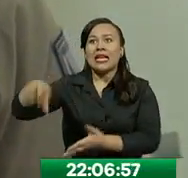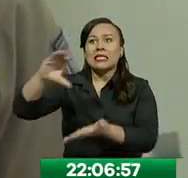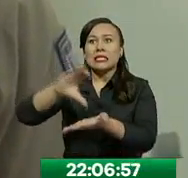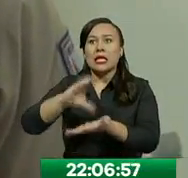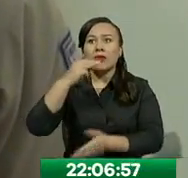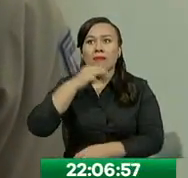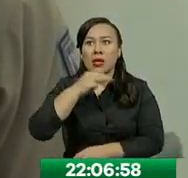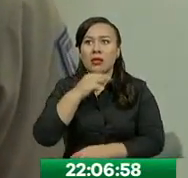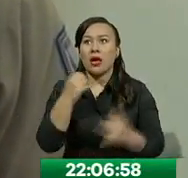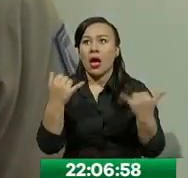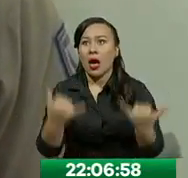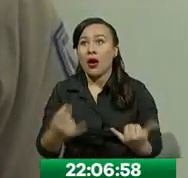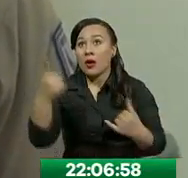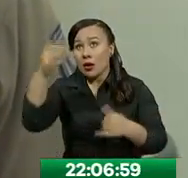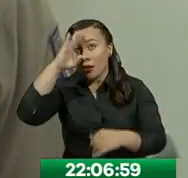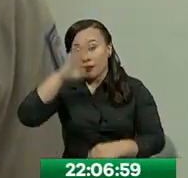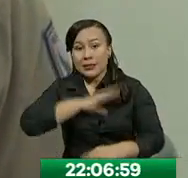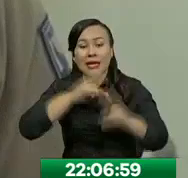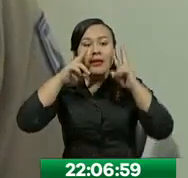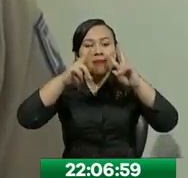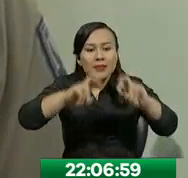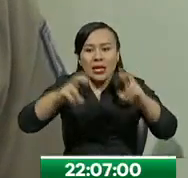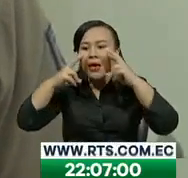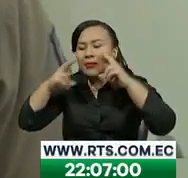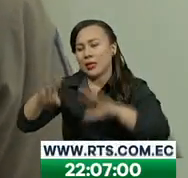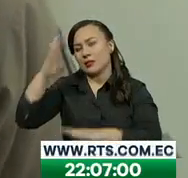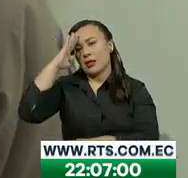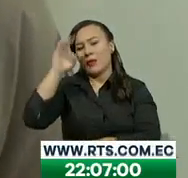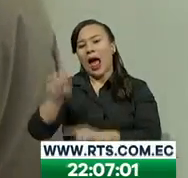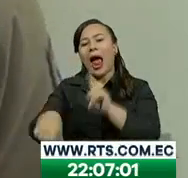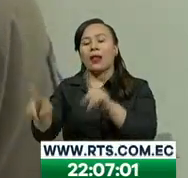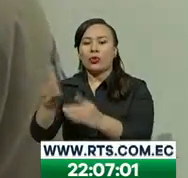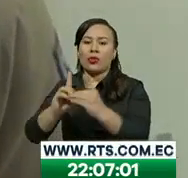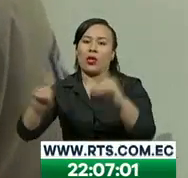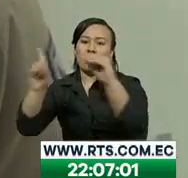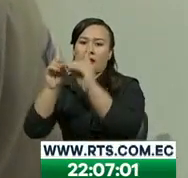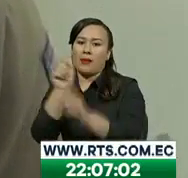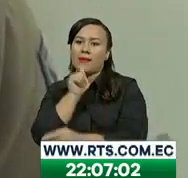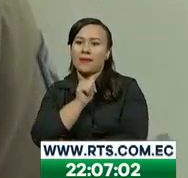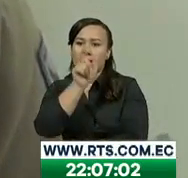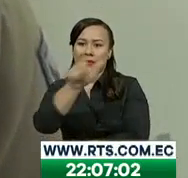judicial que se encuentra investigando, ya tenemos algunas pistas de las personas que pueden ser